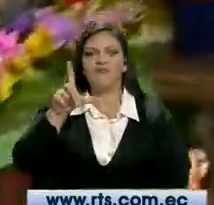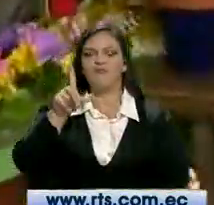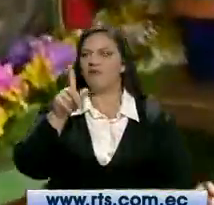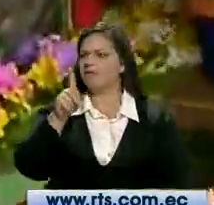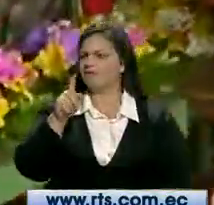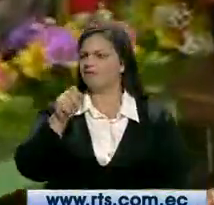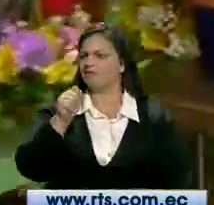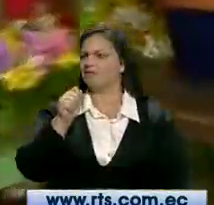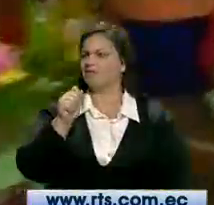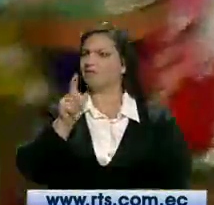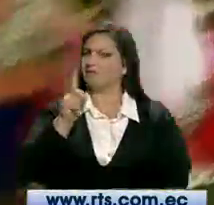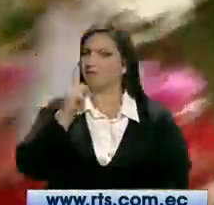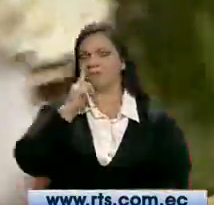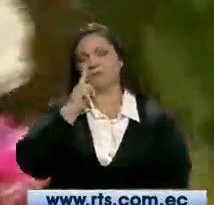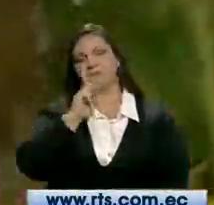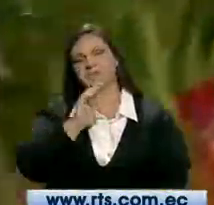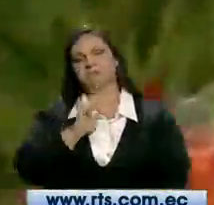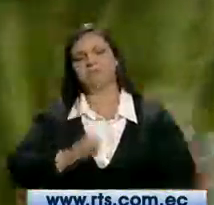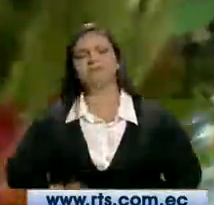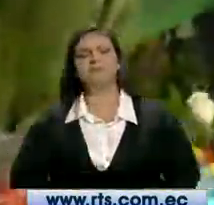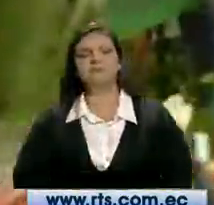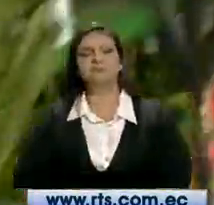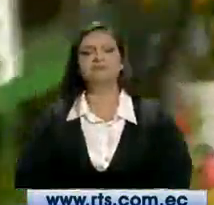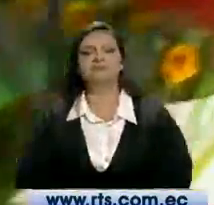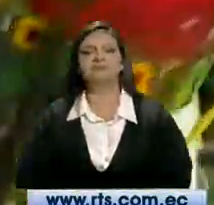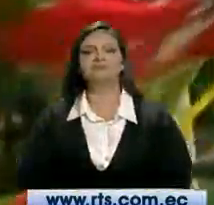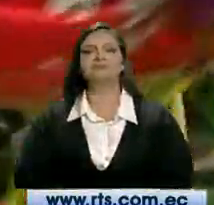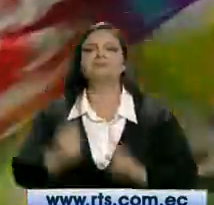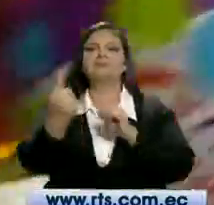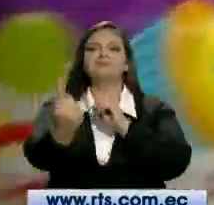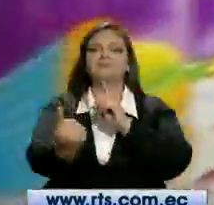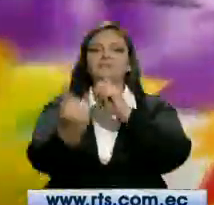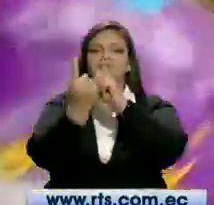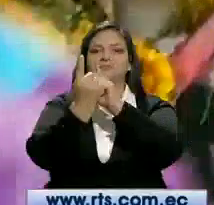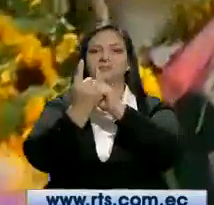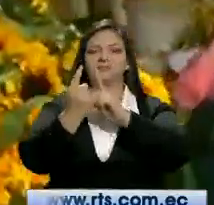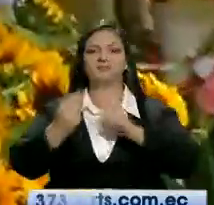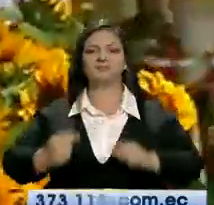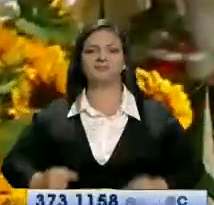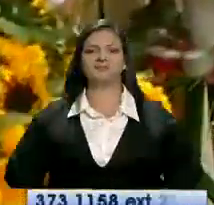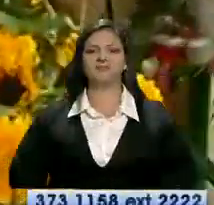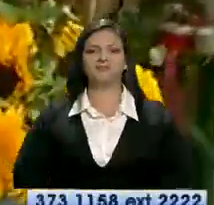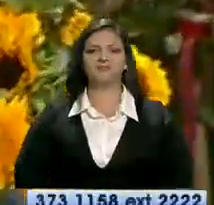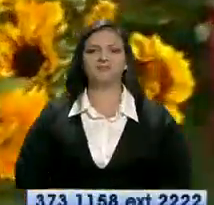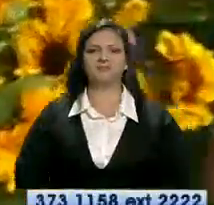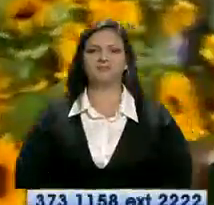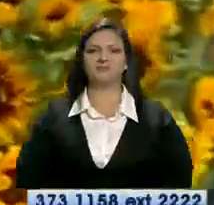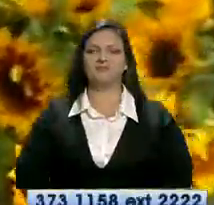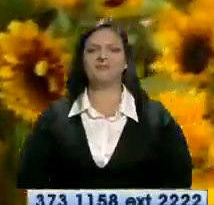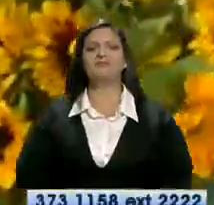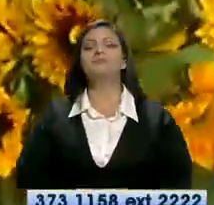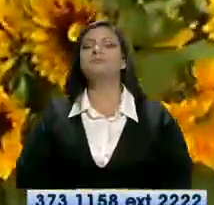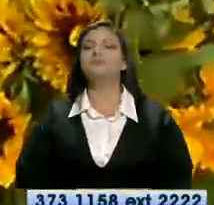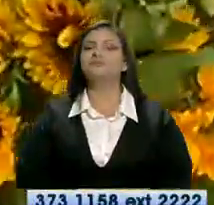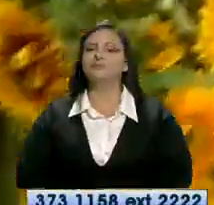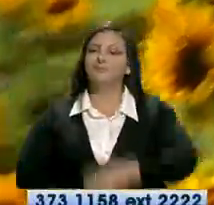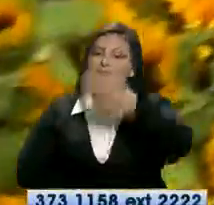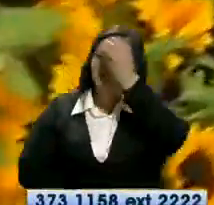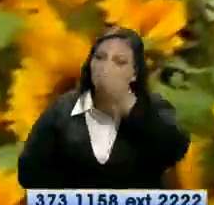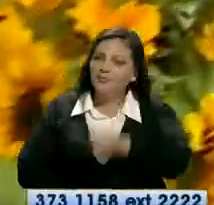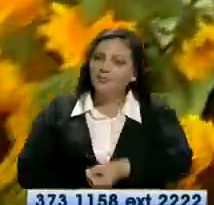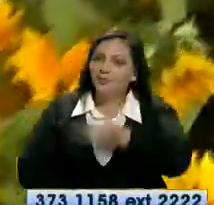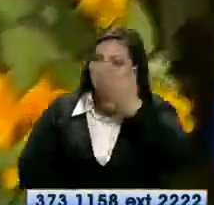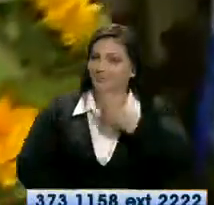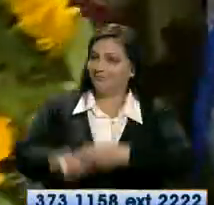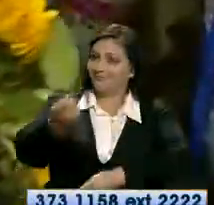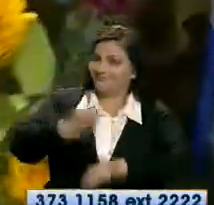rosas. Tratemos de dialogar con los comerciantes y clientes del mercado. Amiga, buenos días. Cuéntenos, ¿cómo va